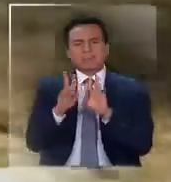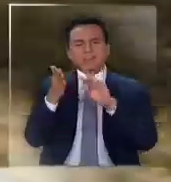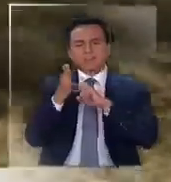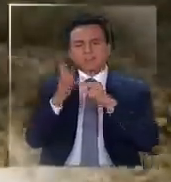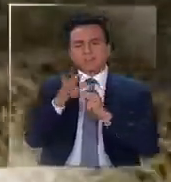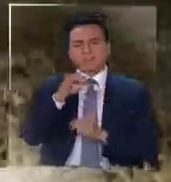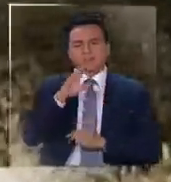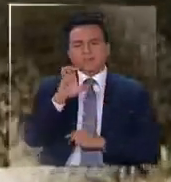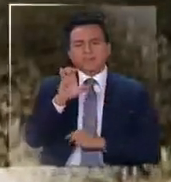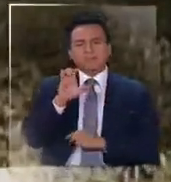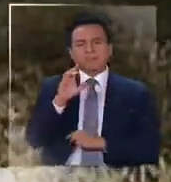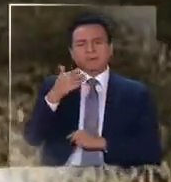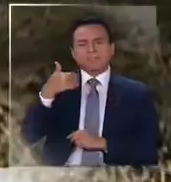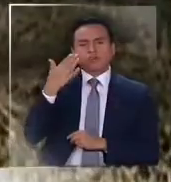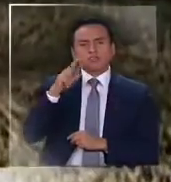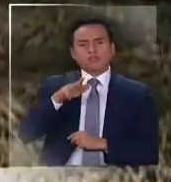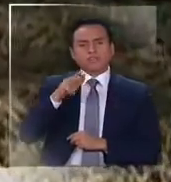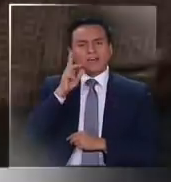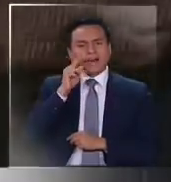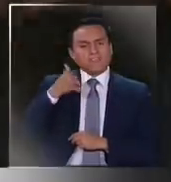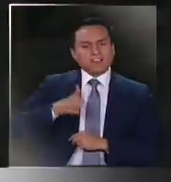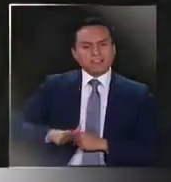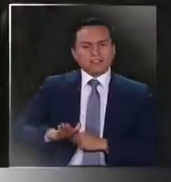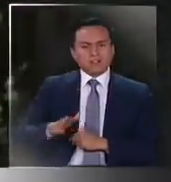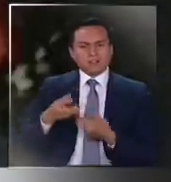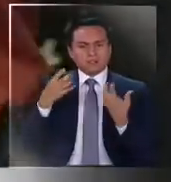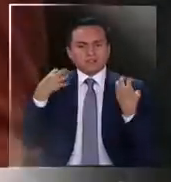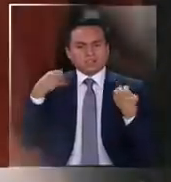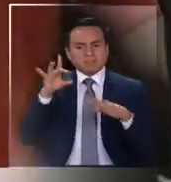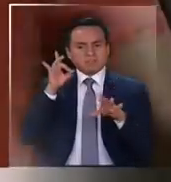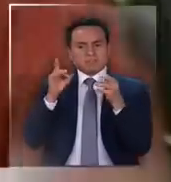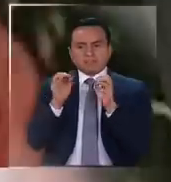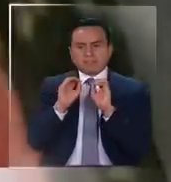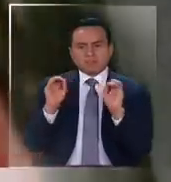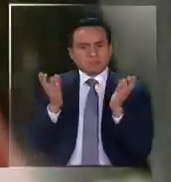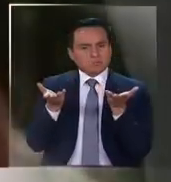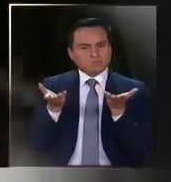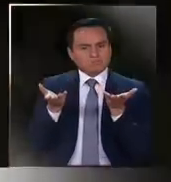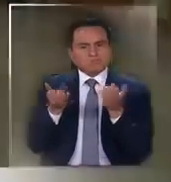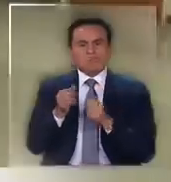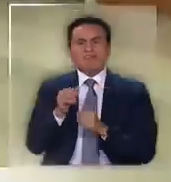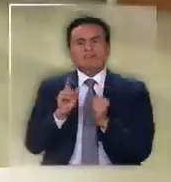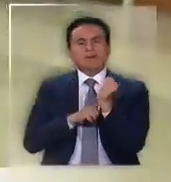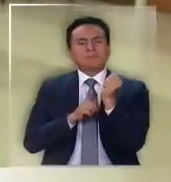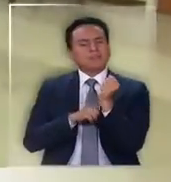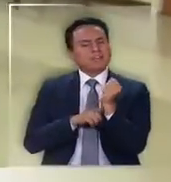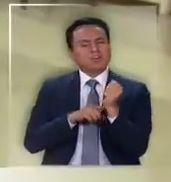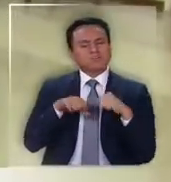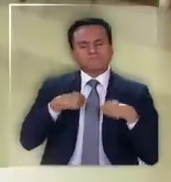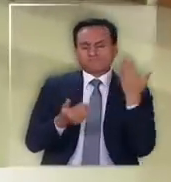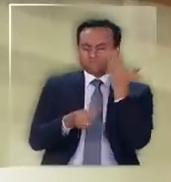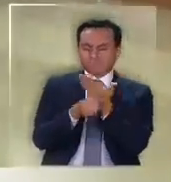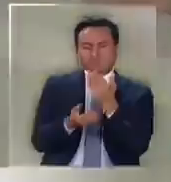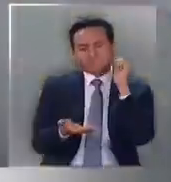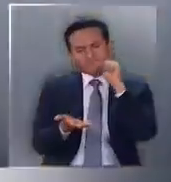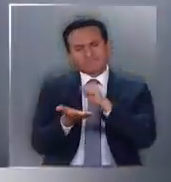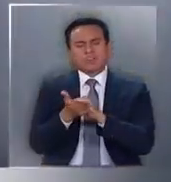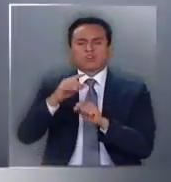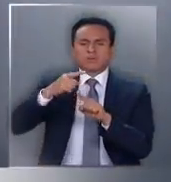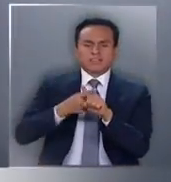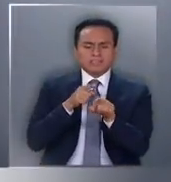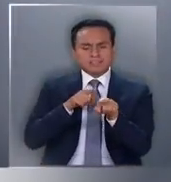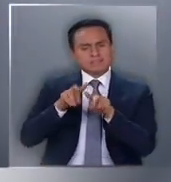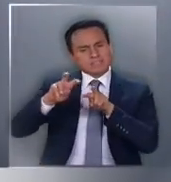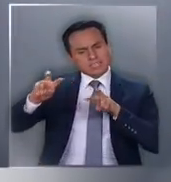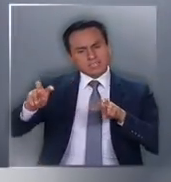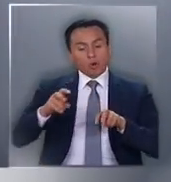el pasado 19 de abril. De responsables, nada hubo. La familia del joven apeló y pidió nuevas diligencias. La